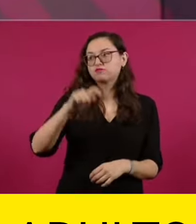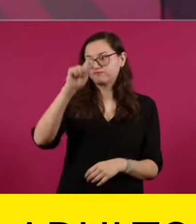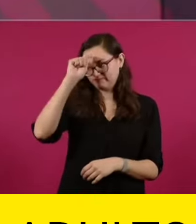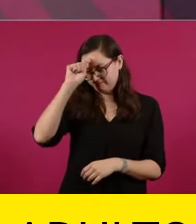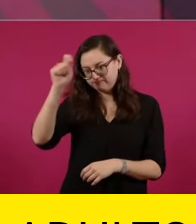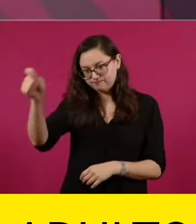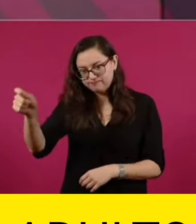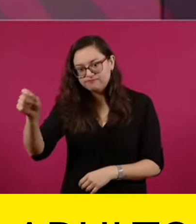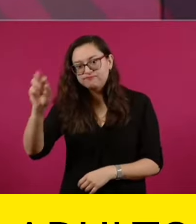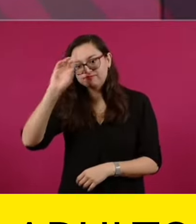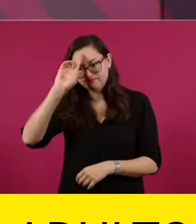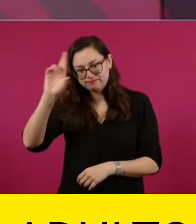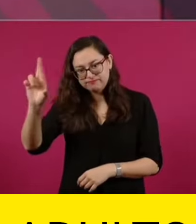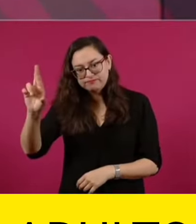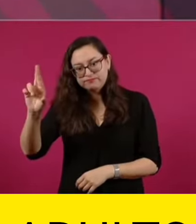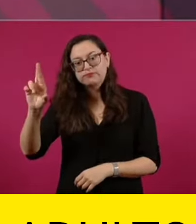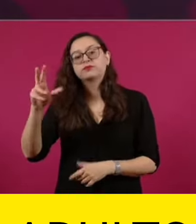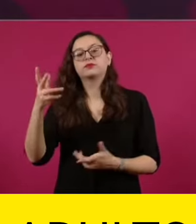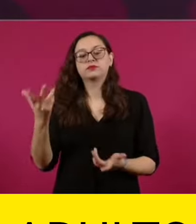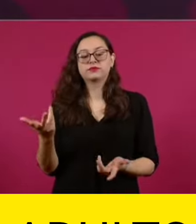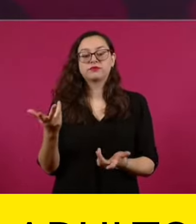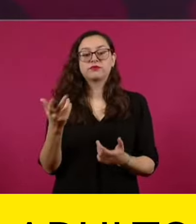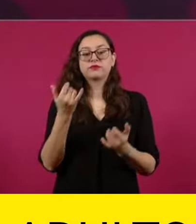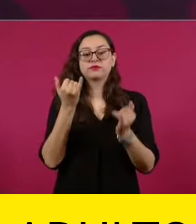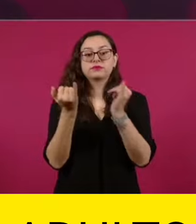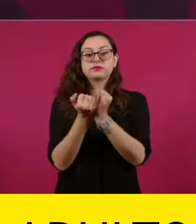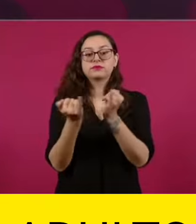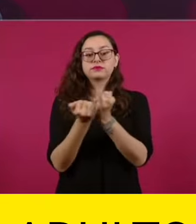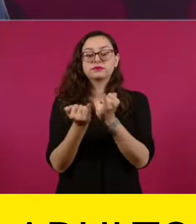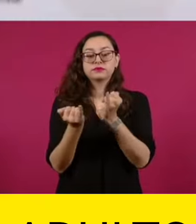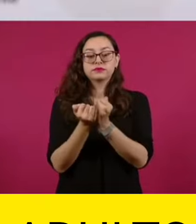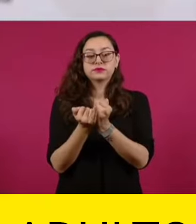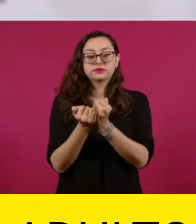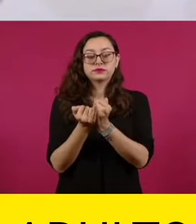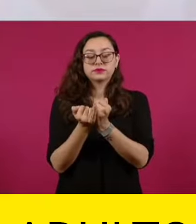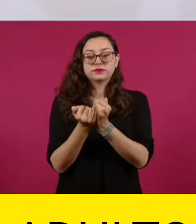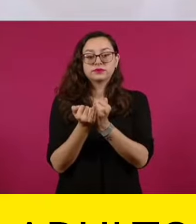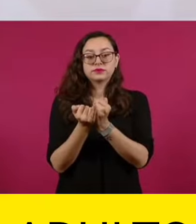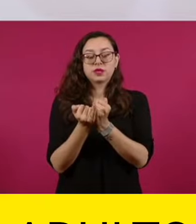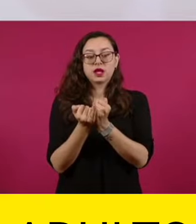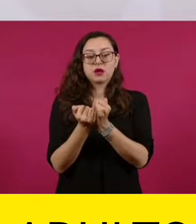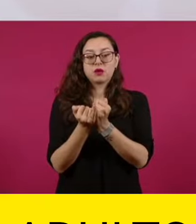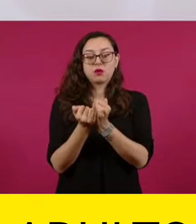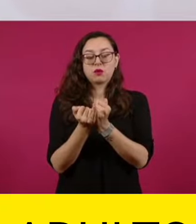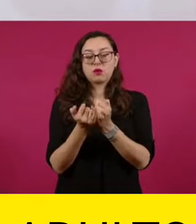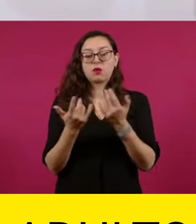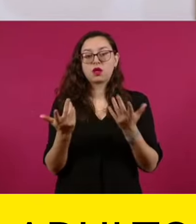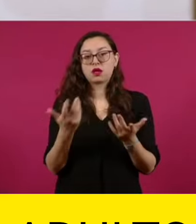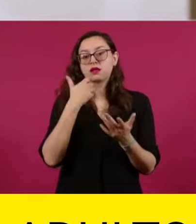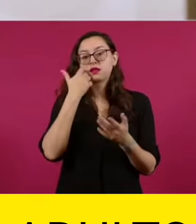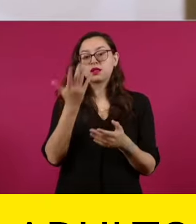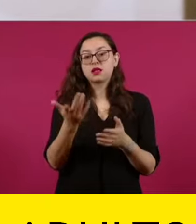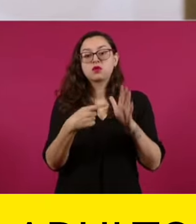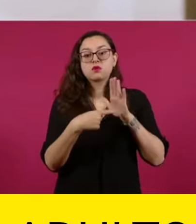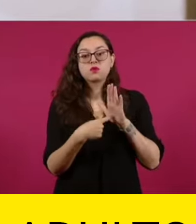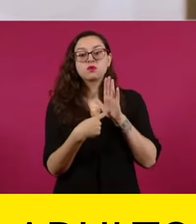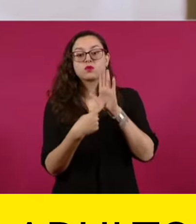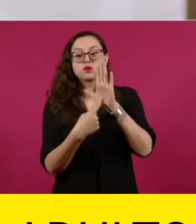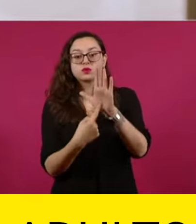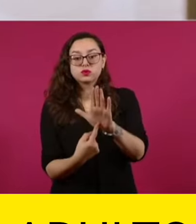a también a presentar, a ver si al final, un fragmento